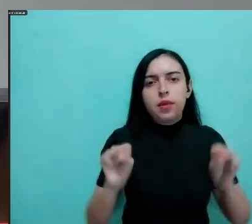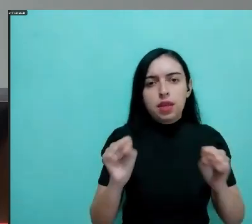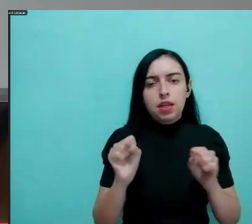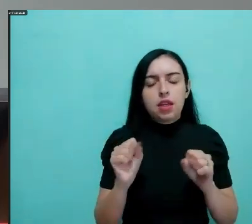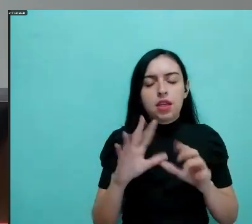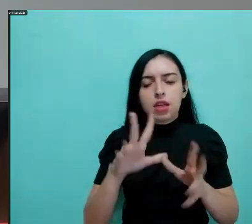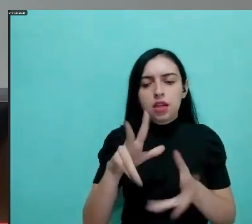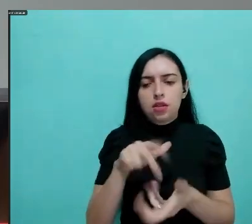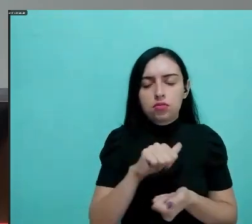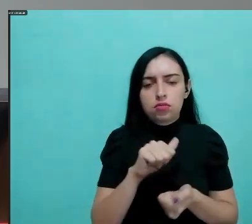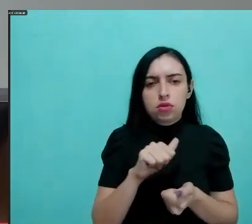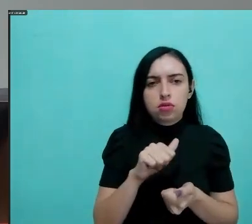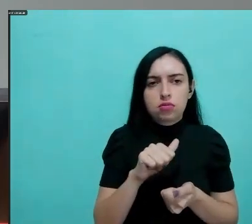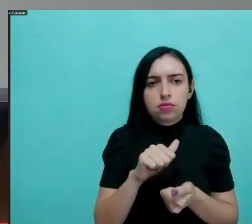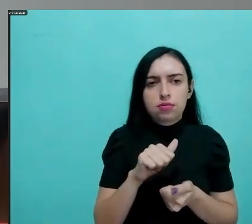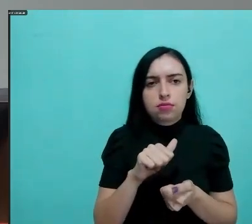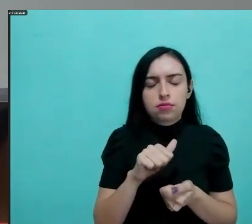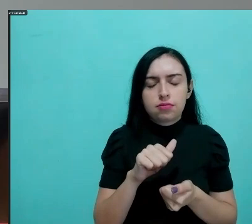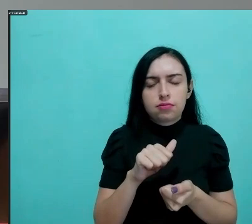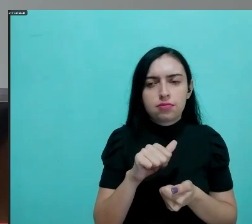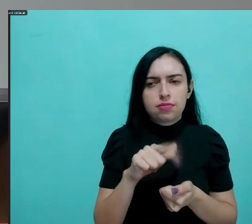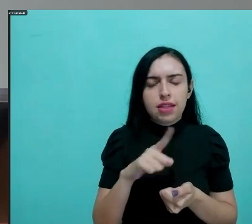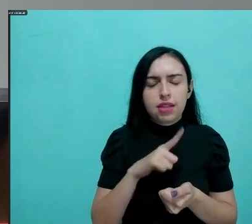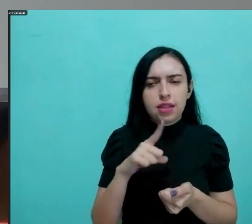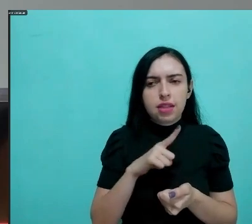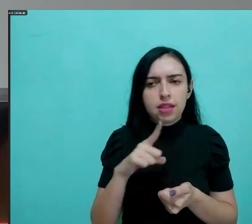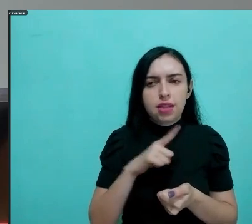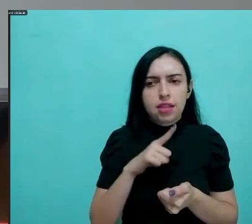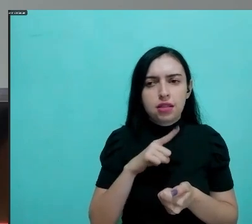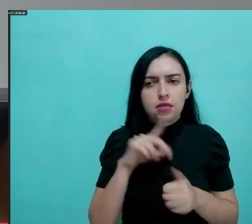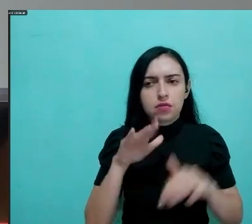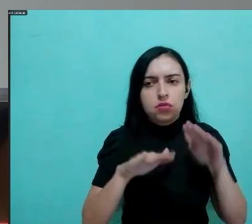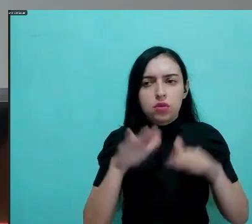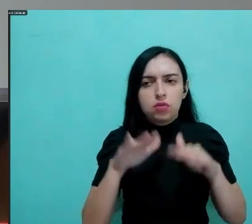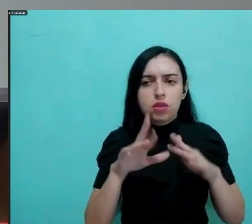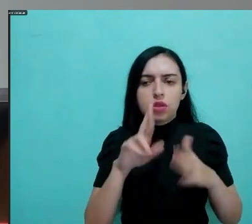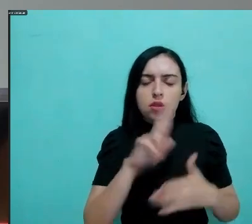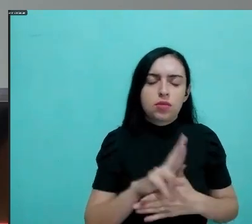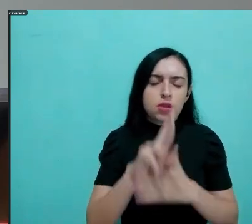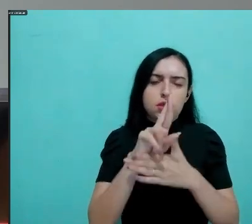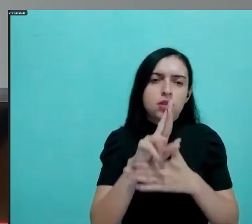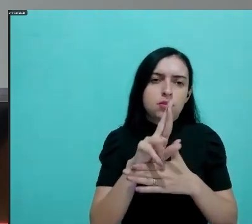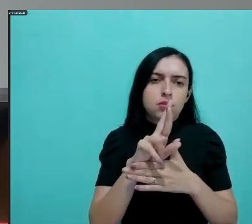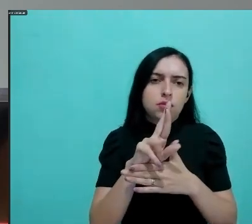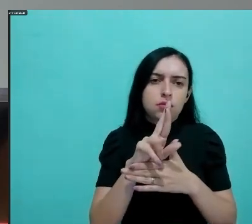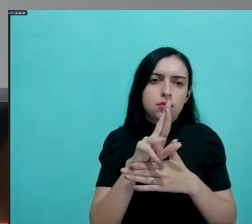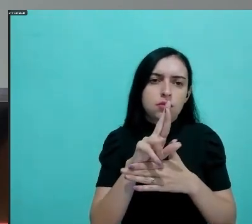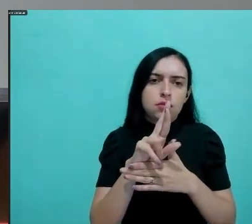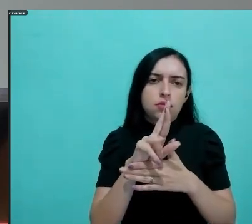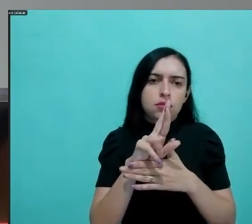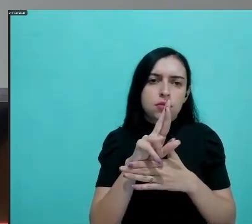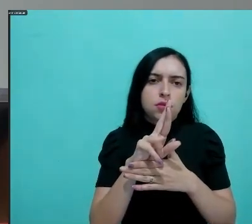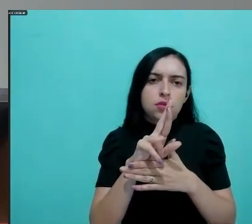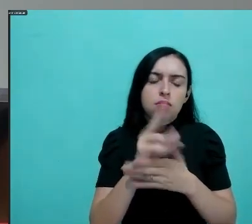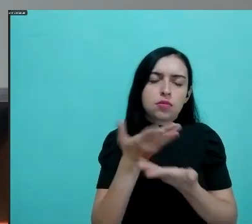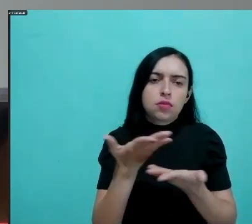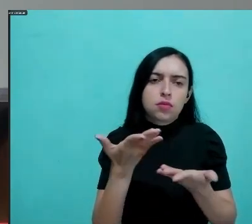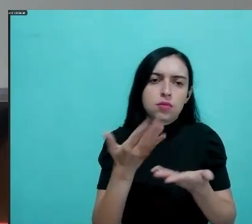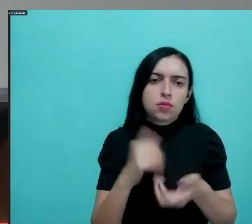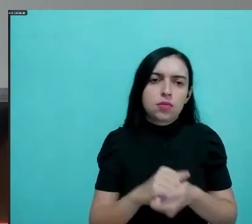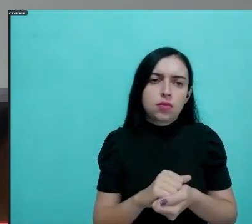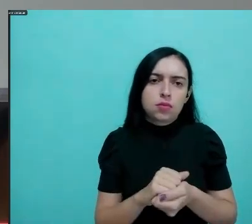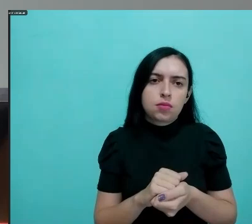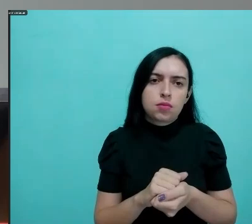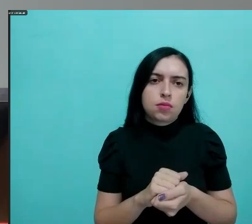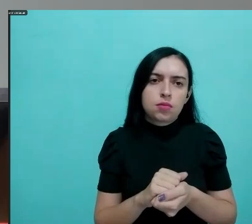que la ejerce mediante sus representantes y por medio del referéndum. Es decir,